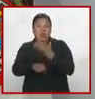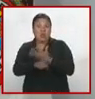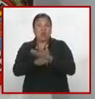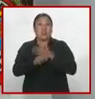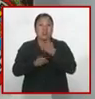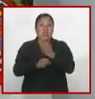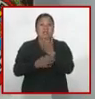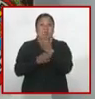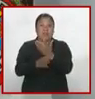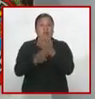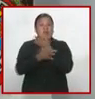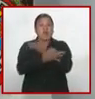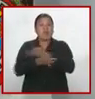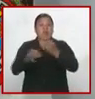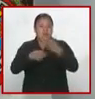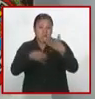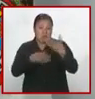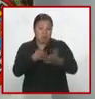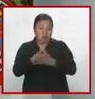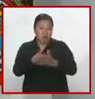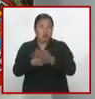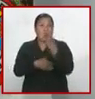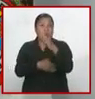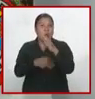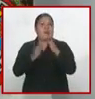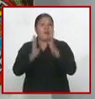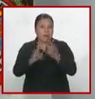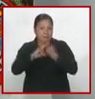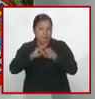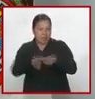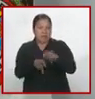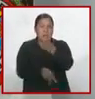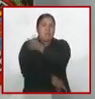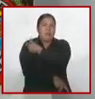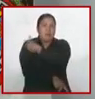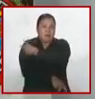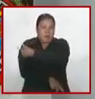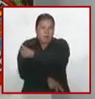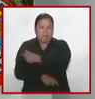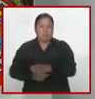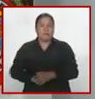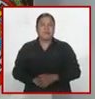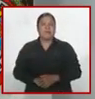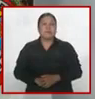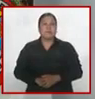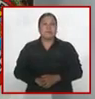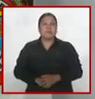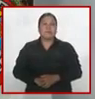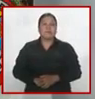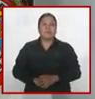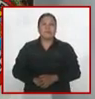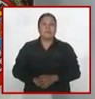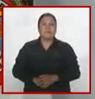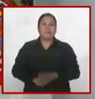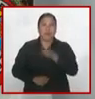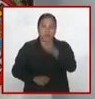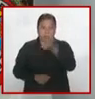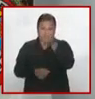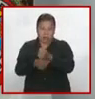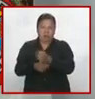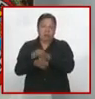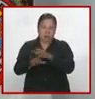que en noviembre probablemente ya tenga empiece su vacunación masiva esta es la información